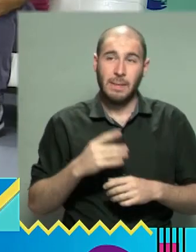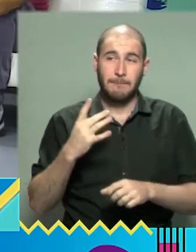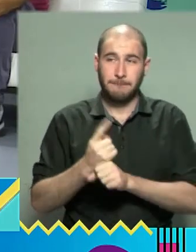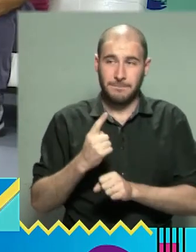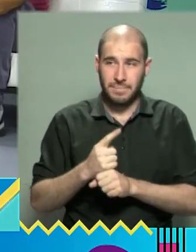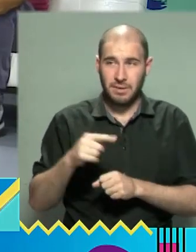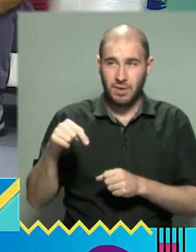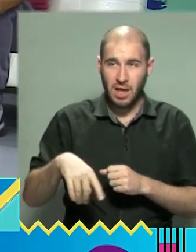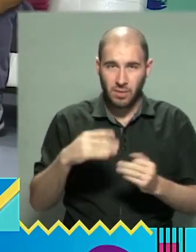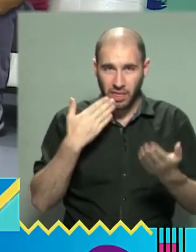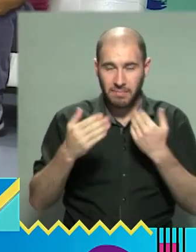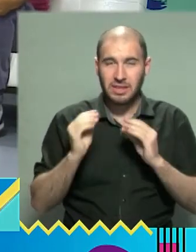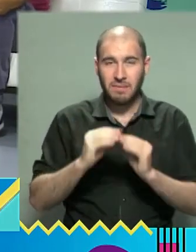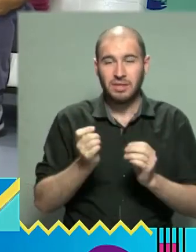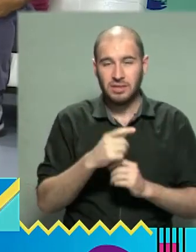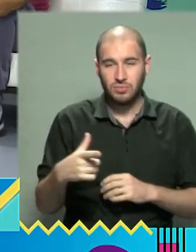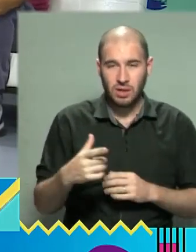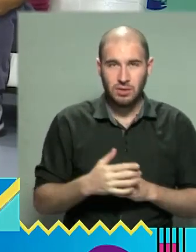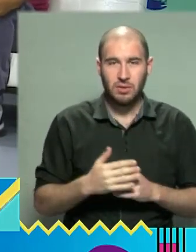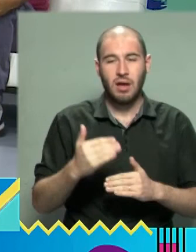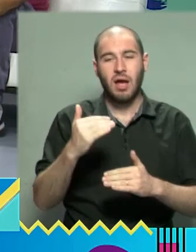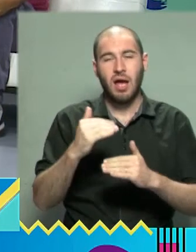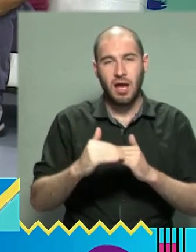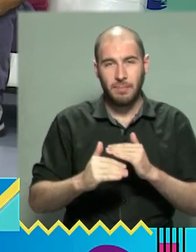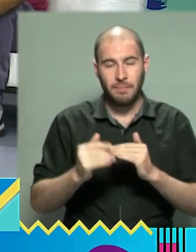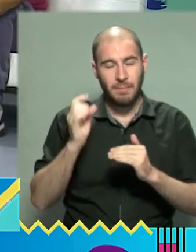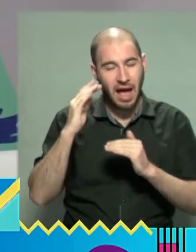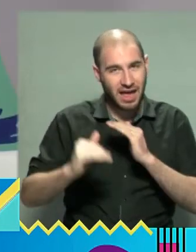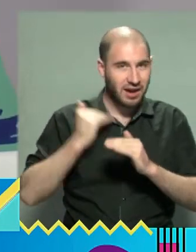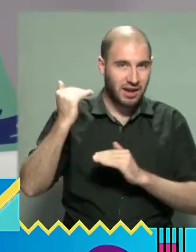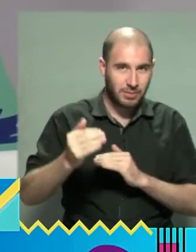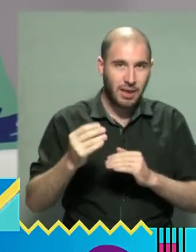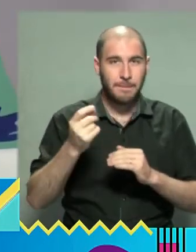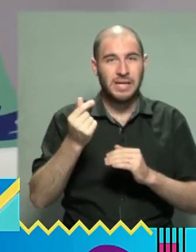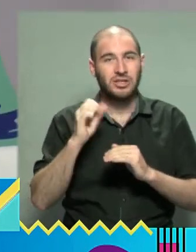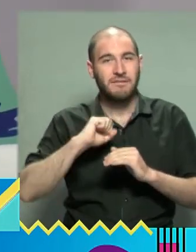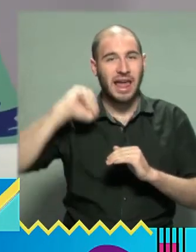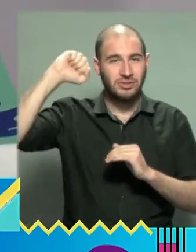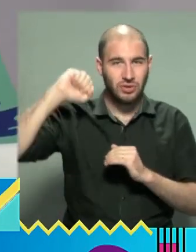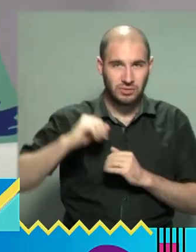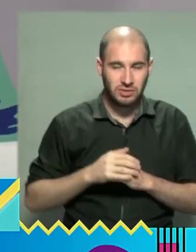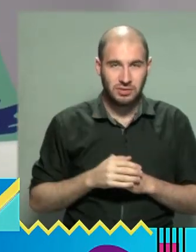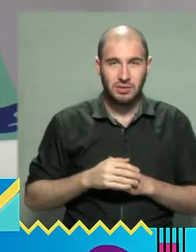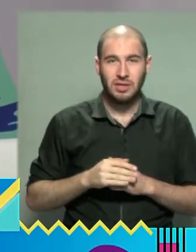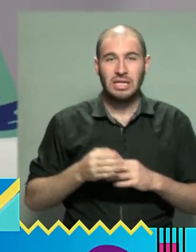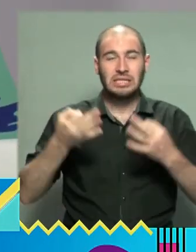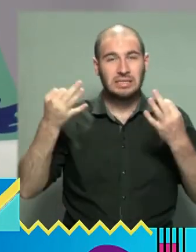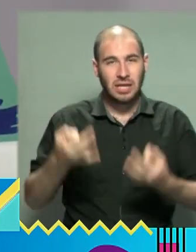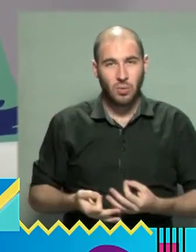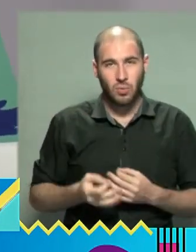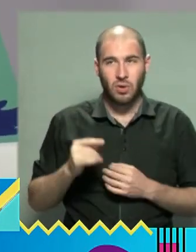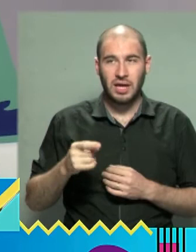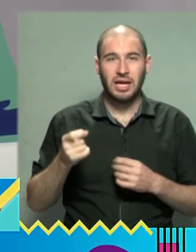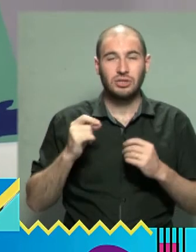principalmente ahora que se están discutiendo paritarias que estén por arriba del índice de inflación, que se garantice